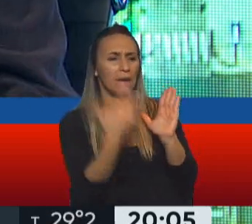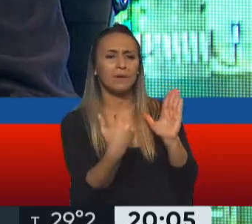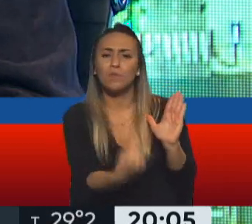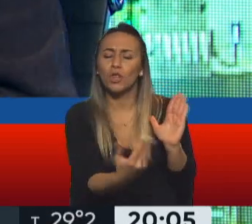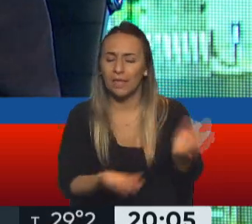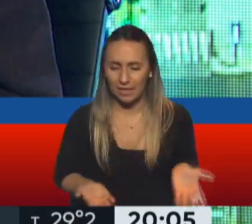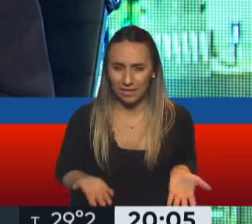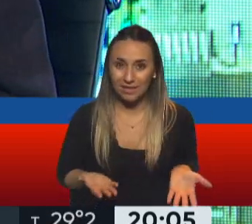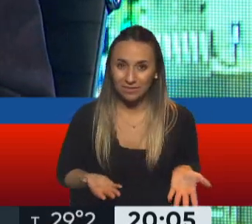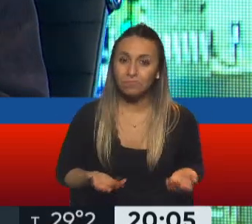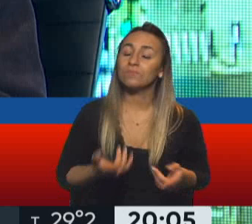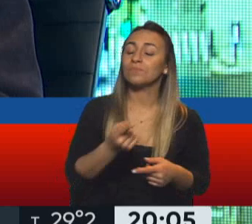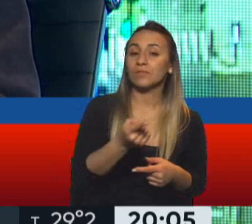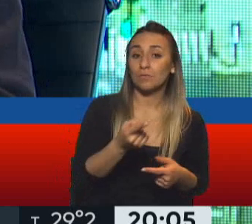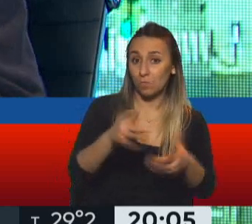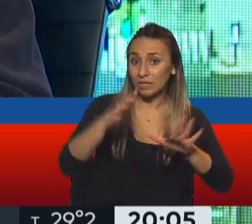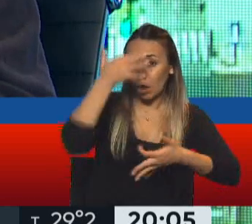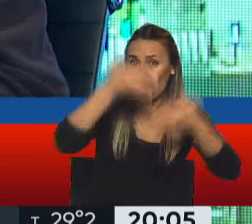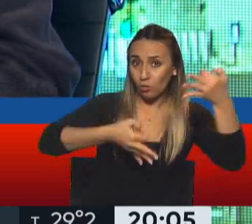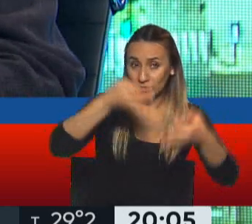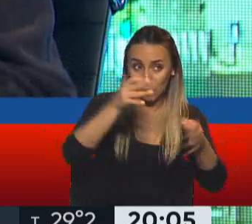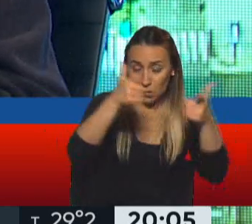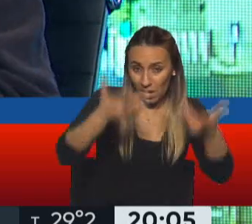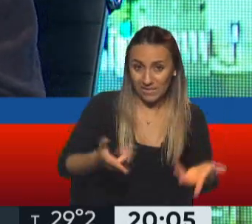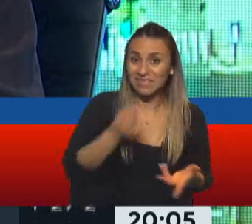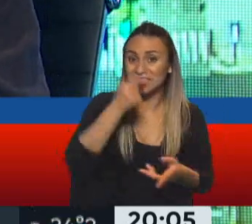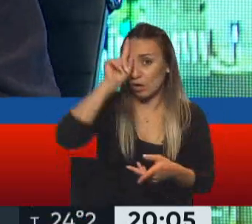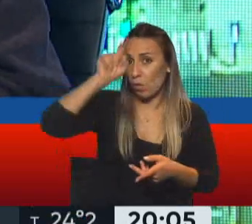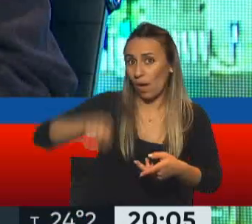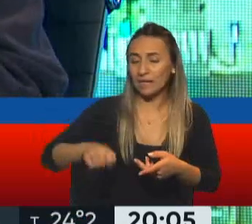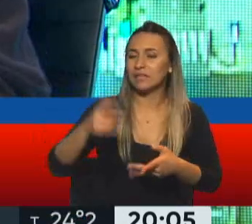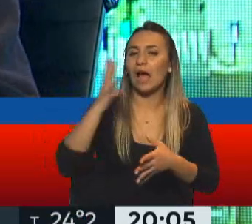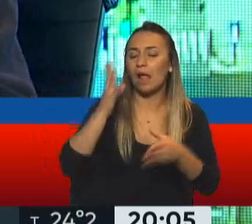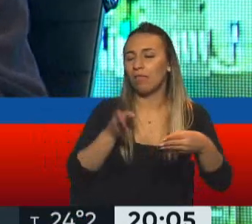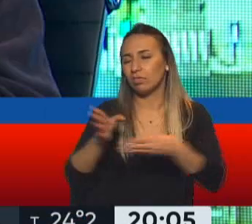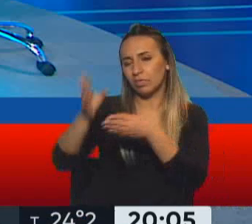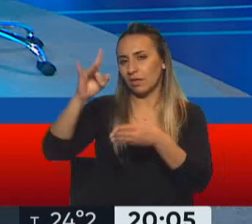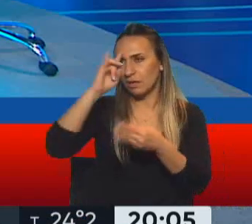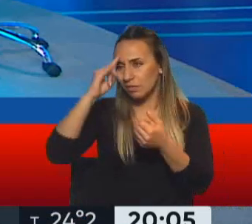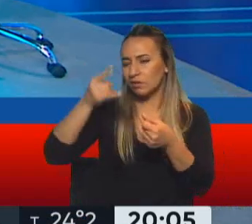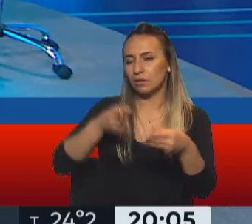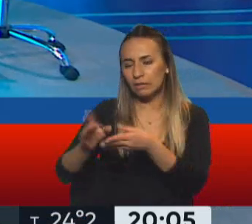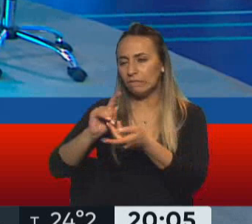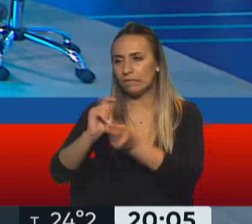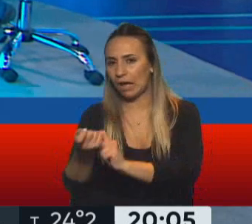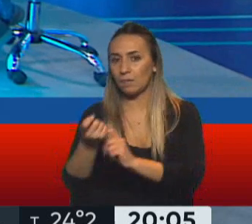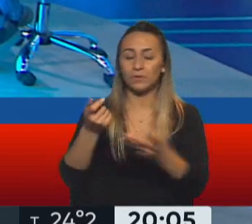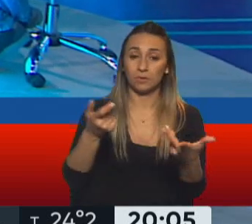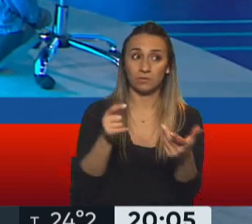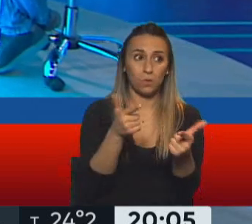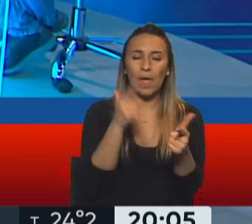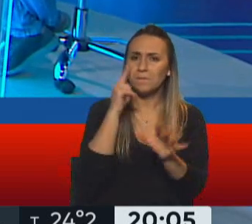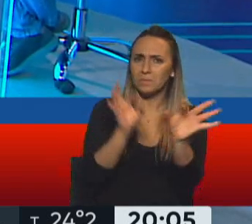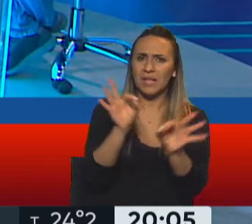puede que pasen, porque no hay ningún tipo de mecanismo de rendición de cuentas en vivo y en directo que mida calidad, que mida